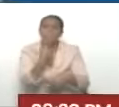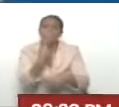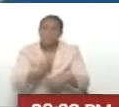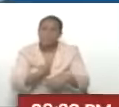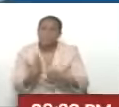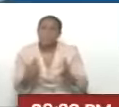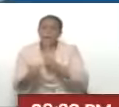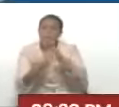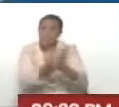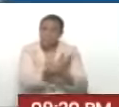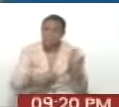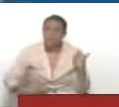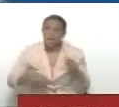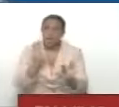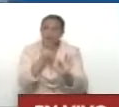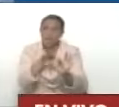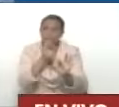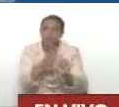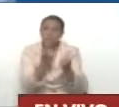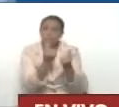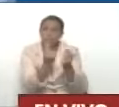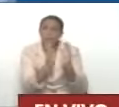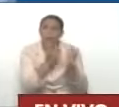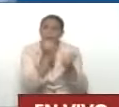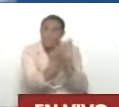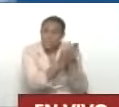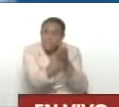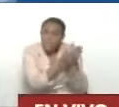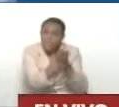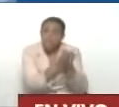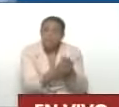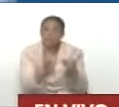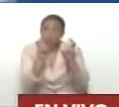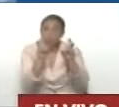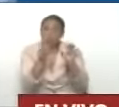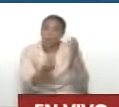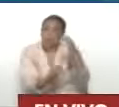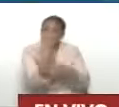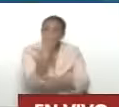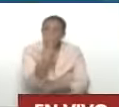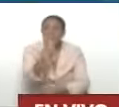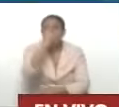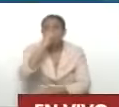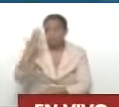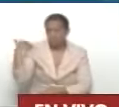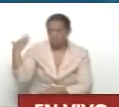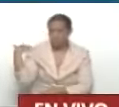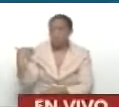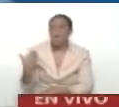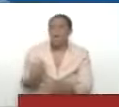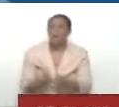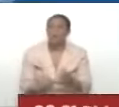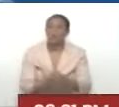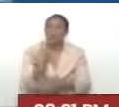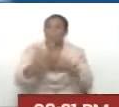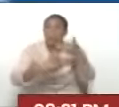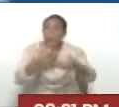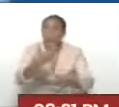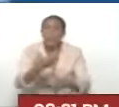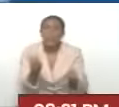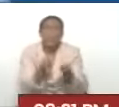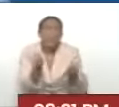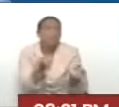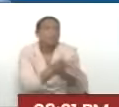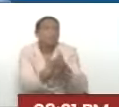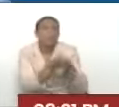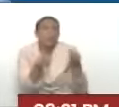como presidenta del Fondo Nacional de Emprendimiento, este fondo nuevo que creamos hace más de un año, ¿cómo ves este proceso de emprendimiento,